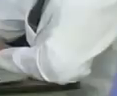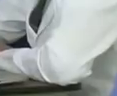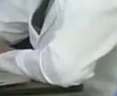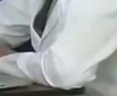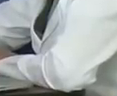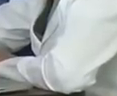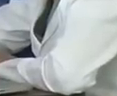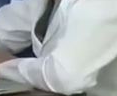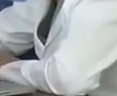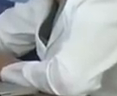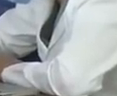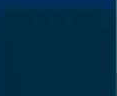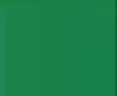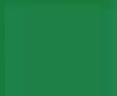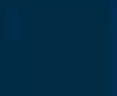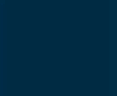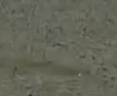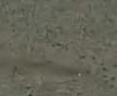capital Azuaya.